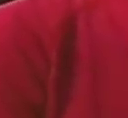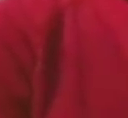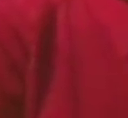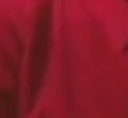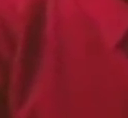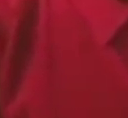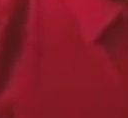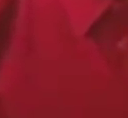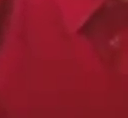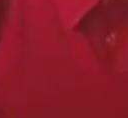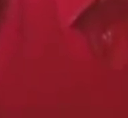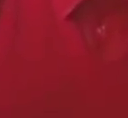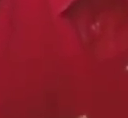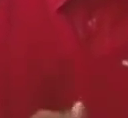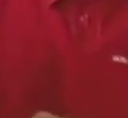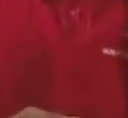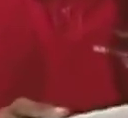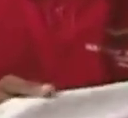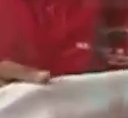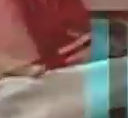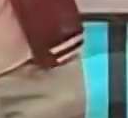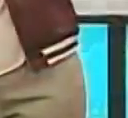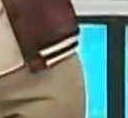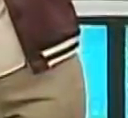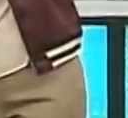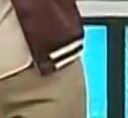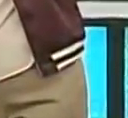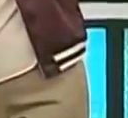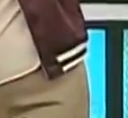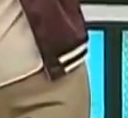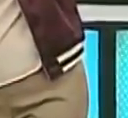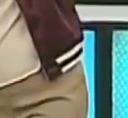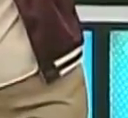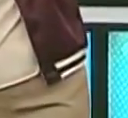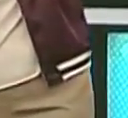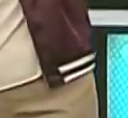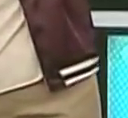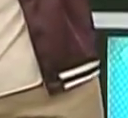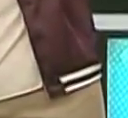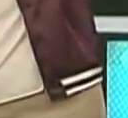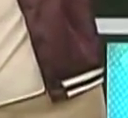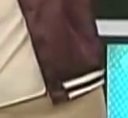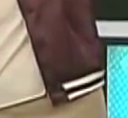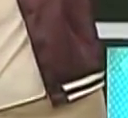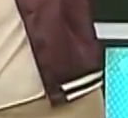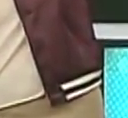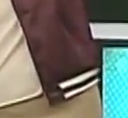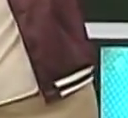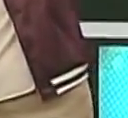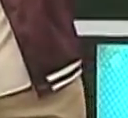están los que se sienten orgullosos de ser venezolano? Con la mano arriba, con la mano arriba, con la mano arriba. Me quedo yo, mi